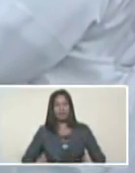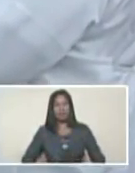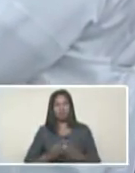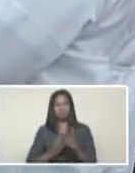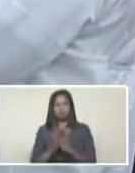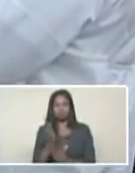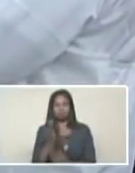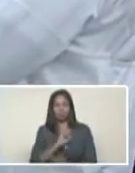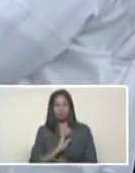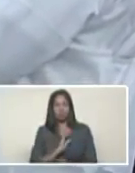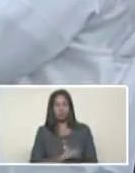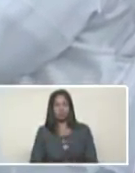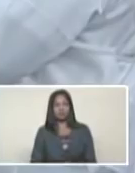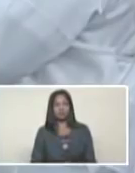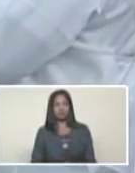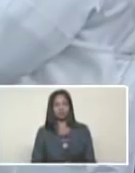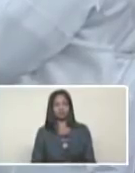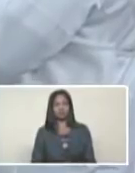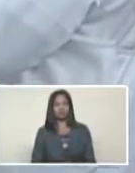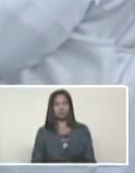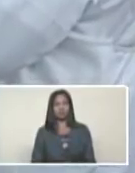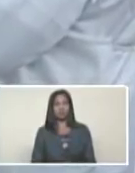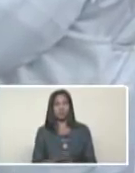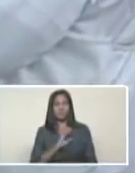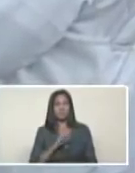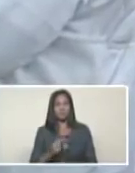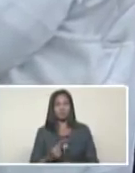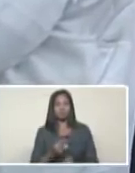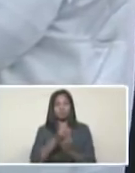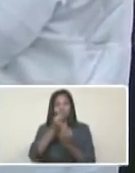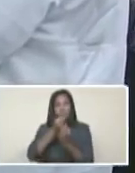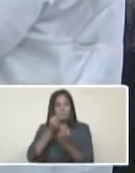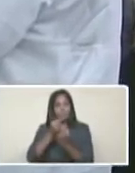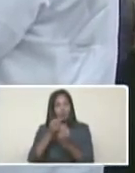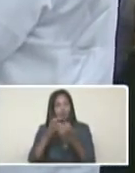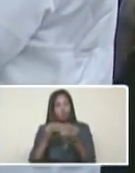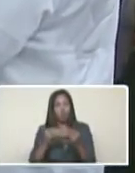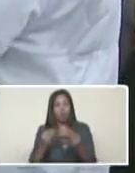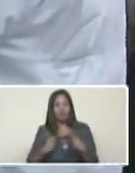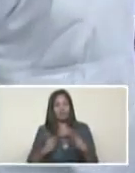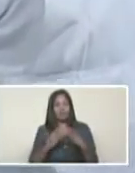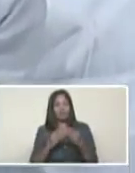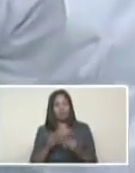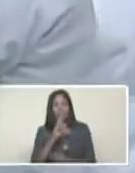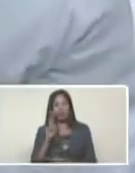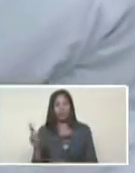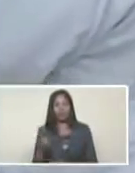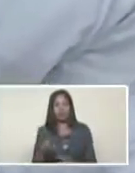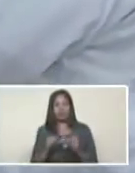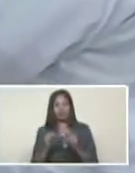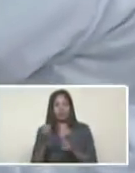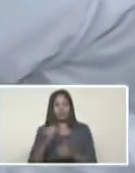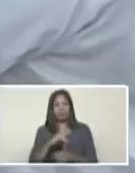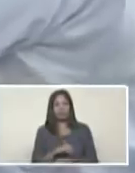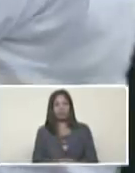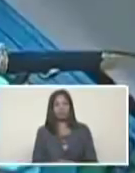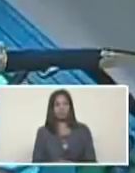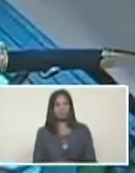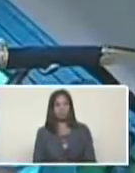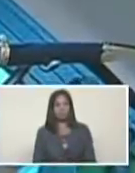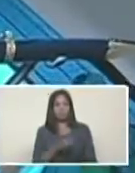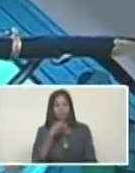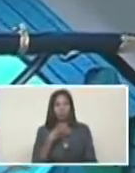columna vertebral para sostener la vida y la existencia de la República. Adelante.